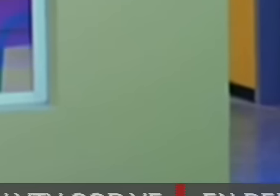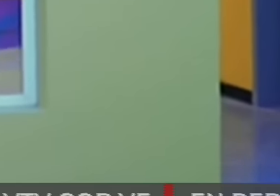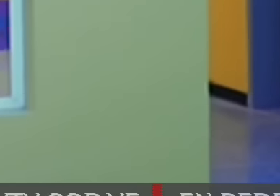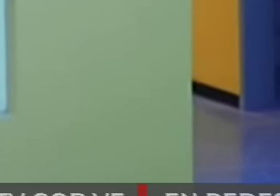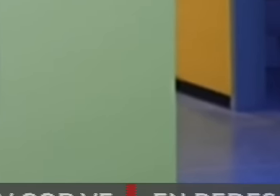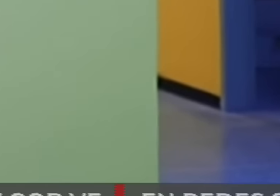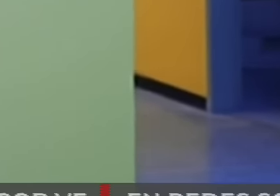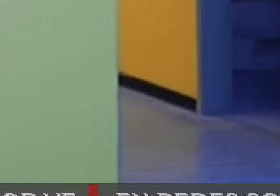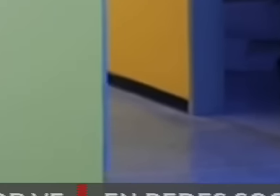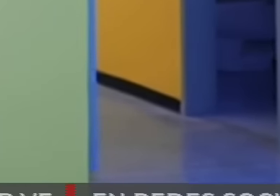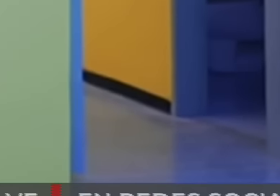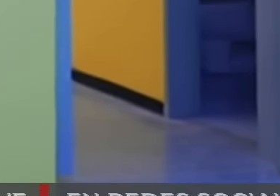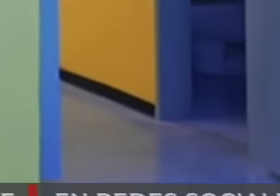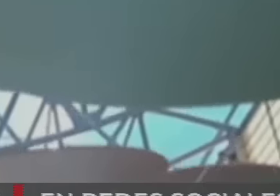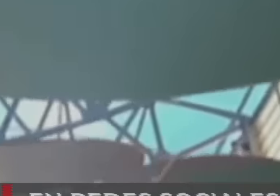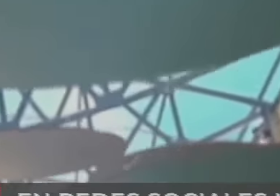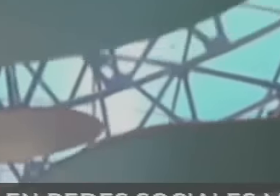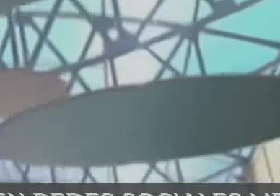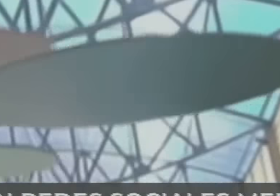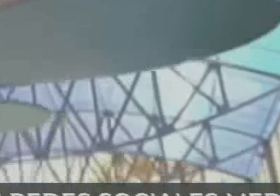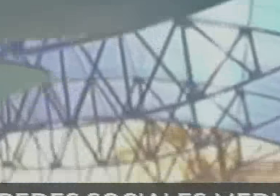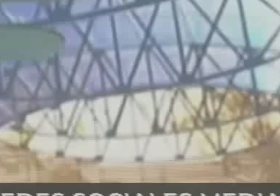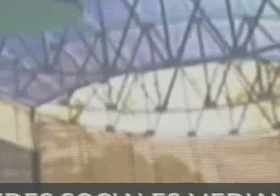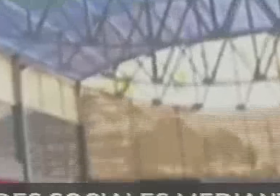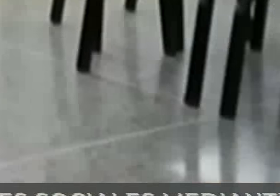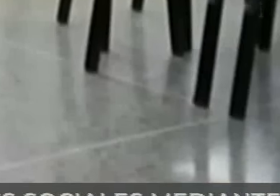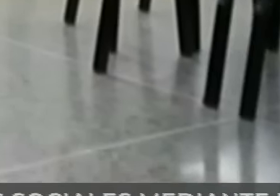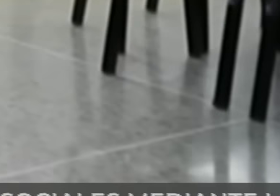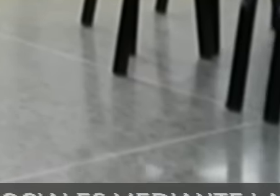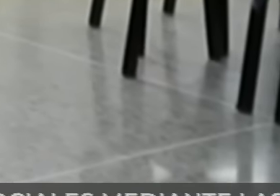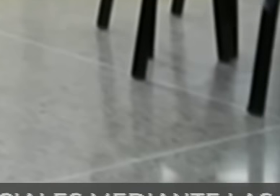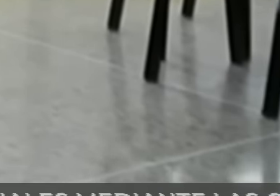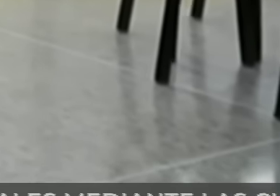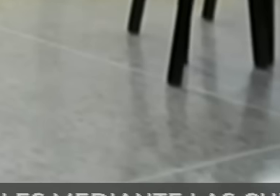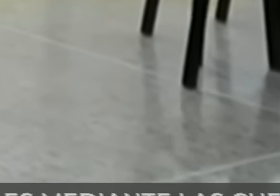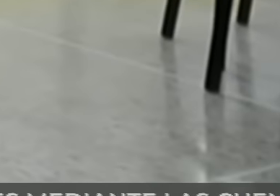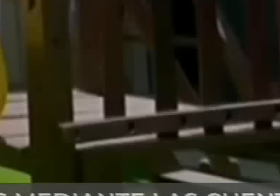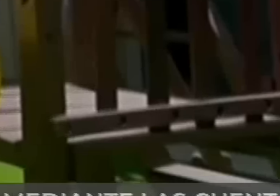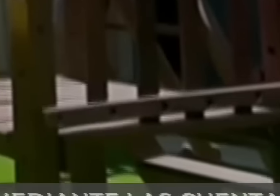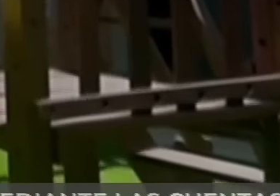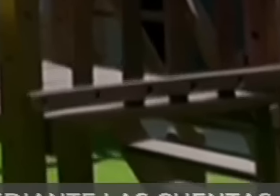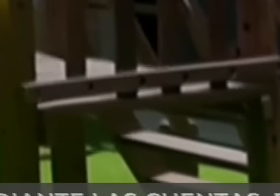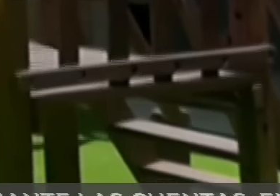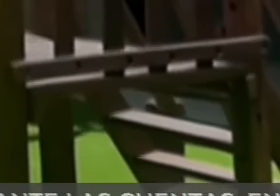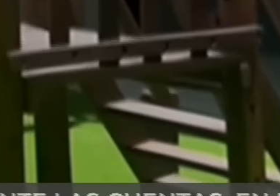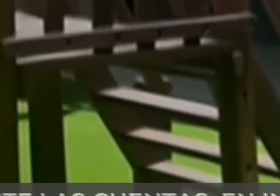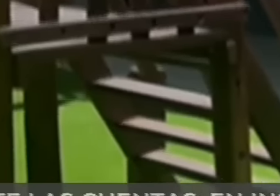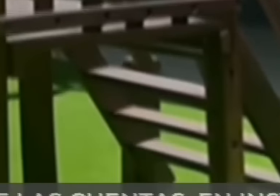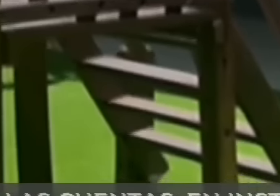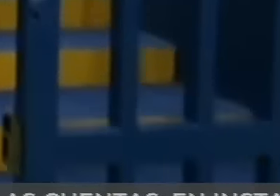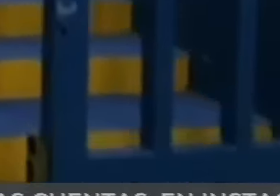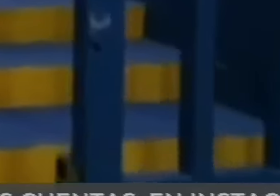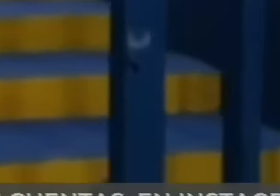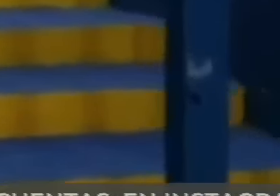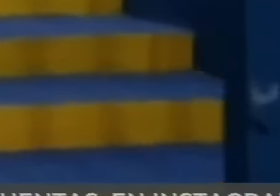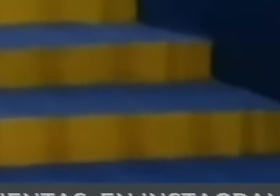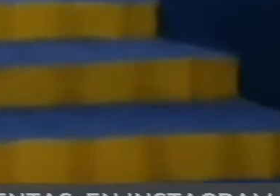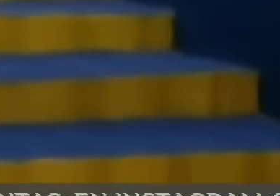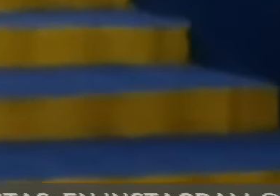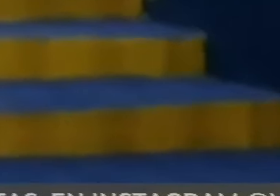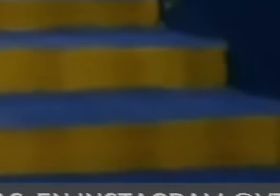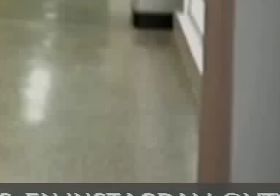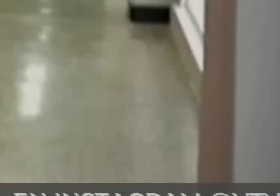cada aula reparada, es un acto de empoderamiento que fortalece el tejido social. son ejemplo de la perfecta articulación del Estado